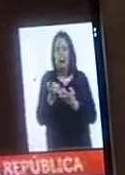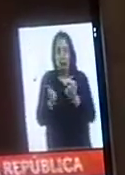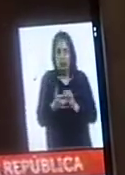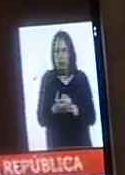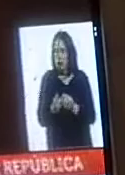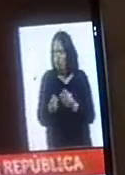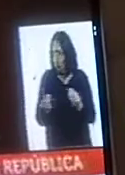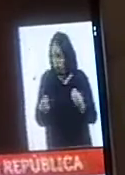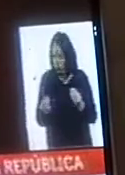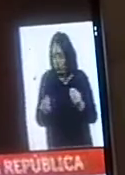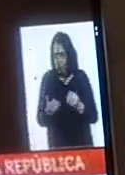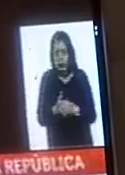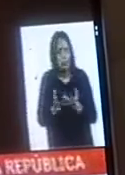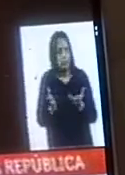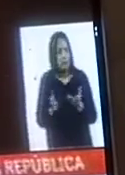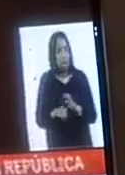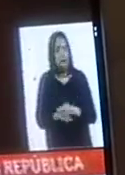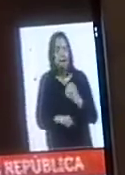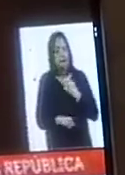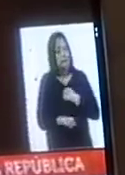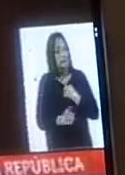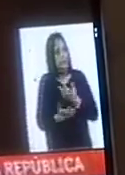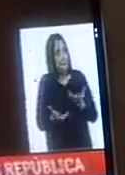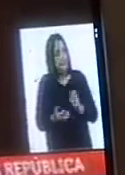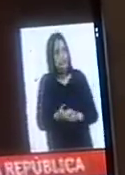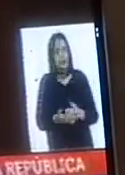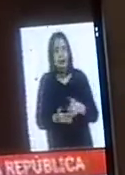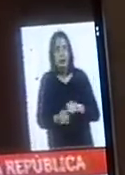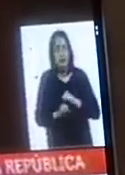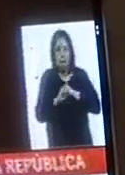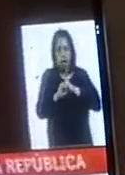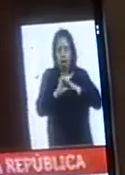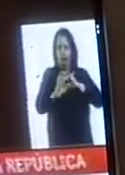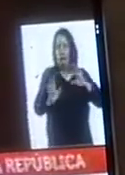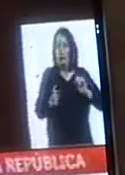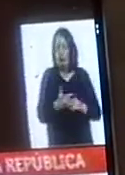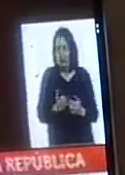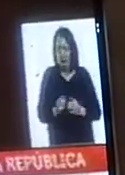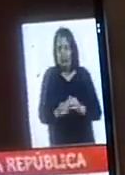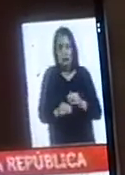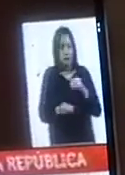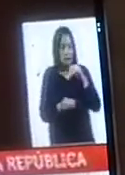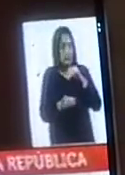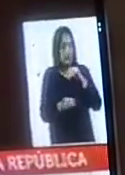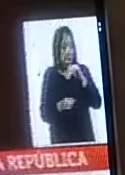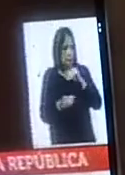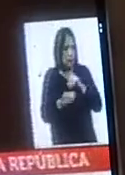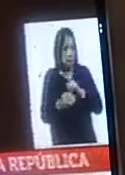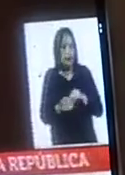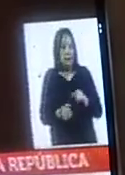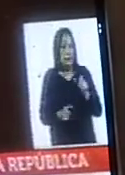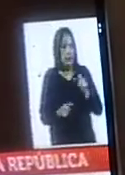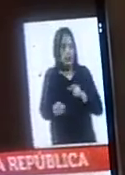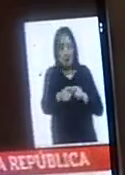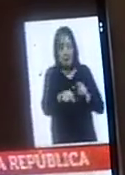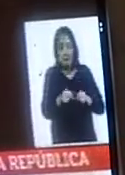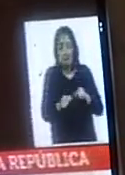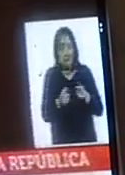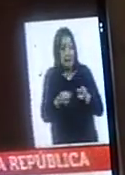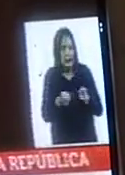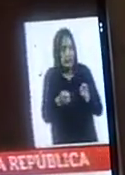fondo lamentablemente durante la campaña electoral se ha tratado de asustar a la población